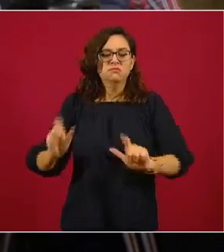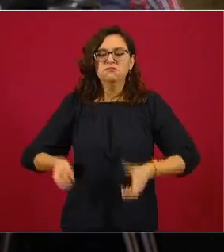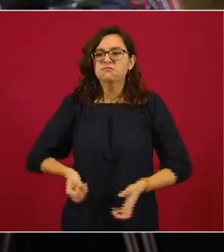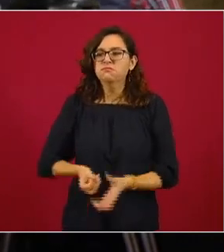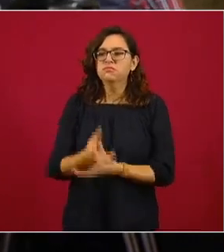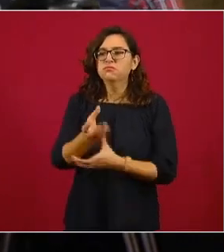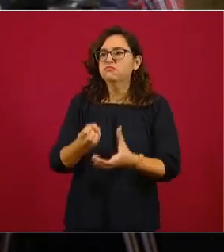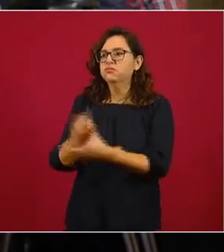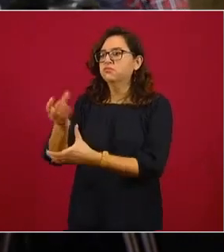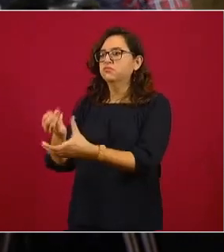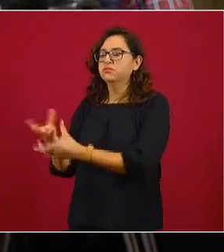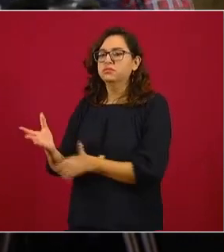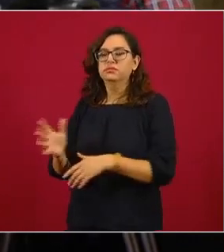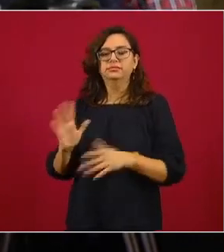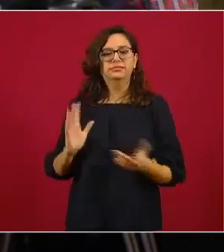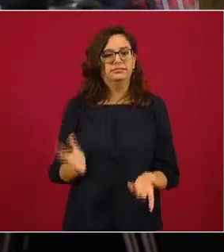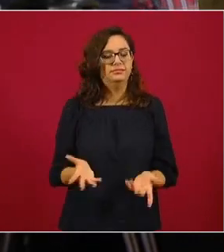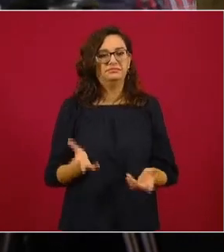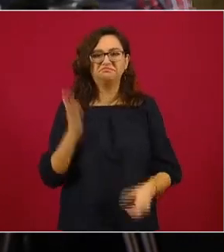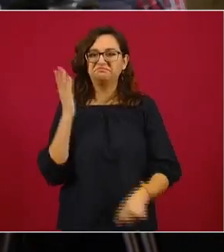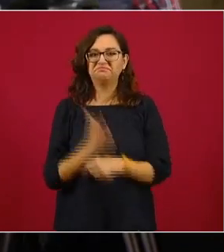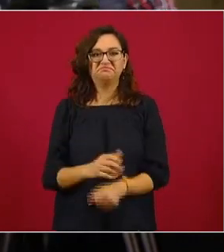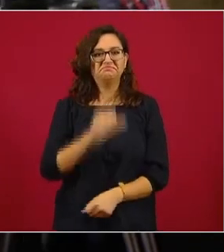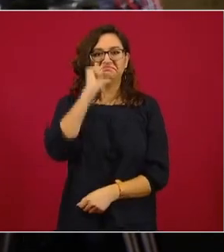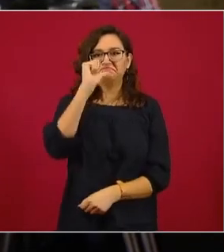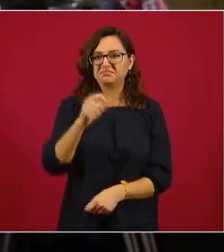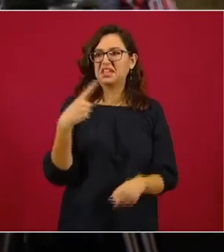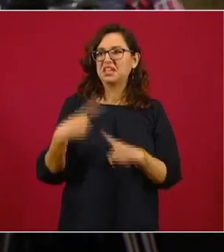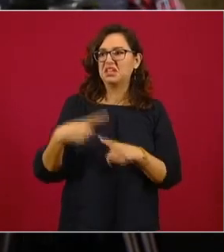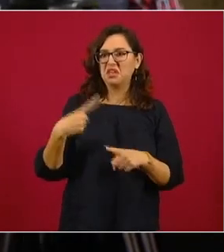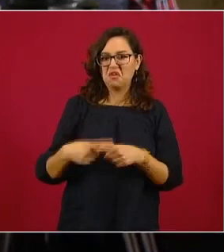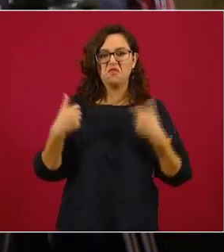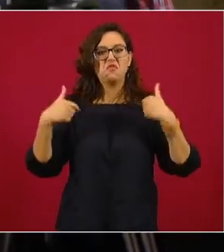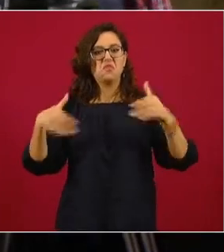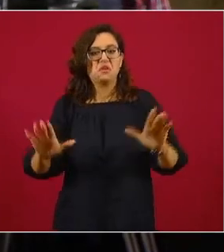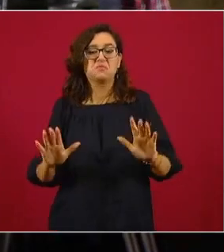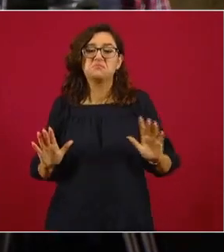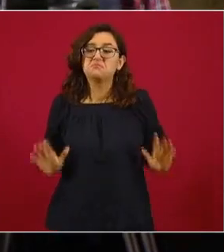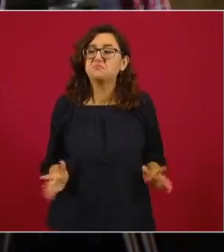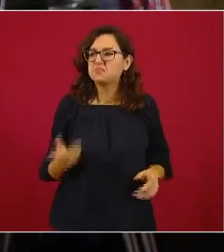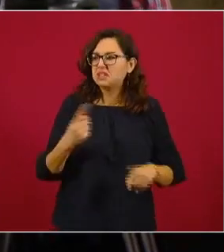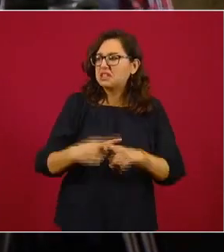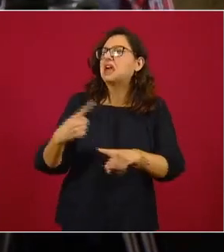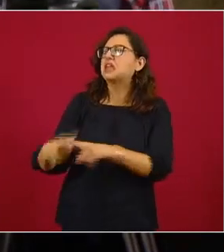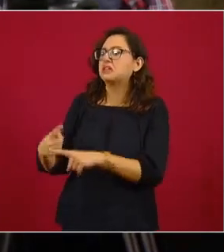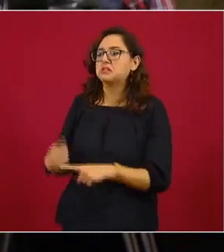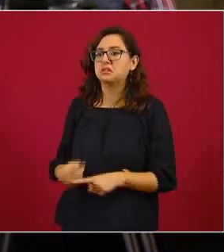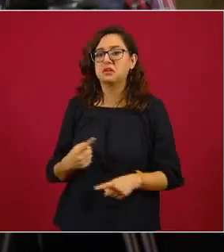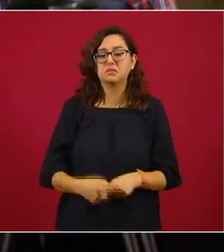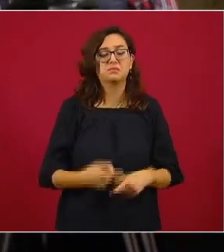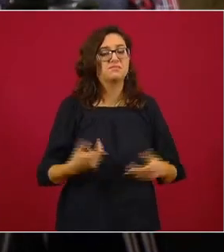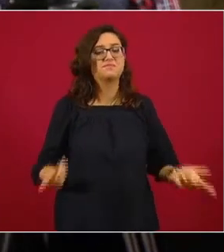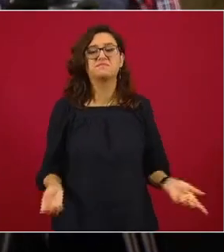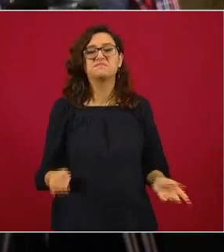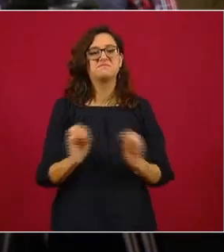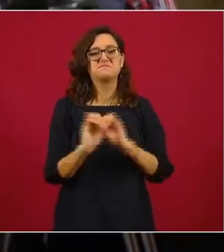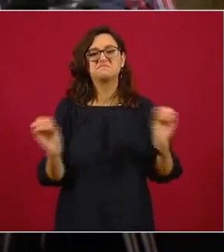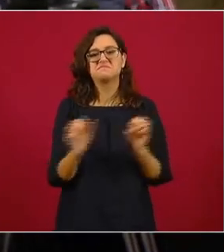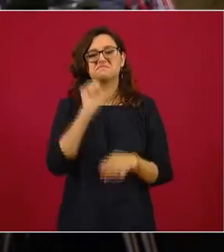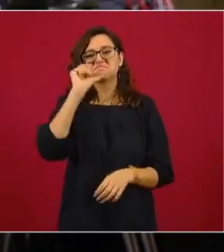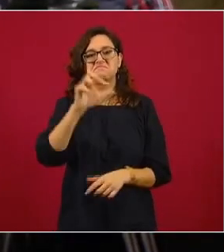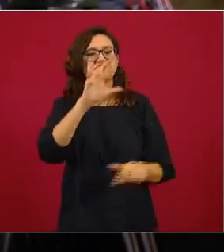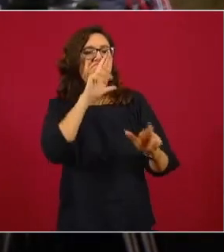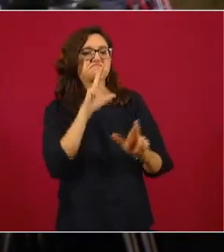impunidad. ¿Quién falló? No lo sé. Pues ni la Fiscalía ni el Poder Judicial de Tamaulipas me responden la demanda, que es legítima, de